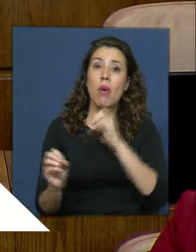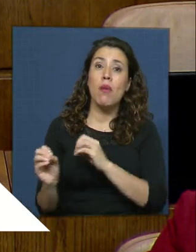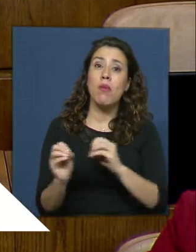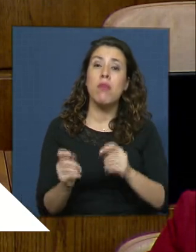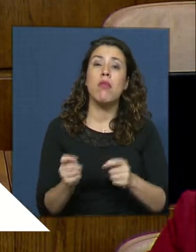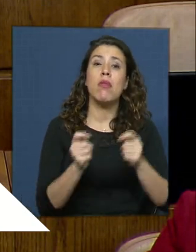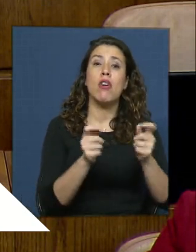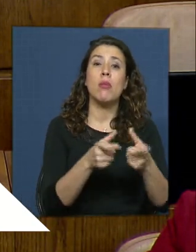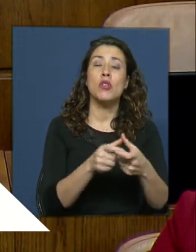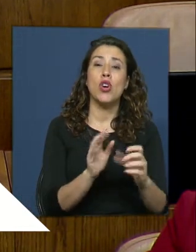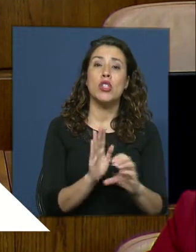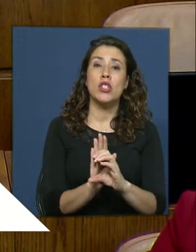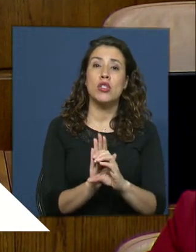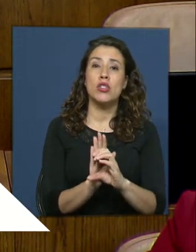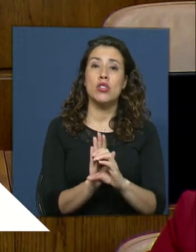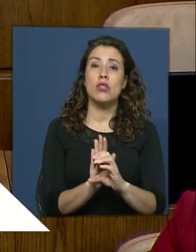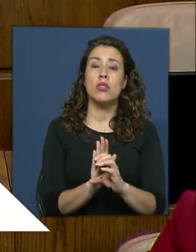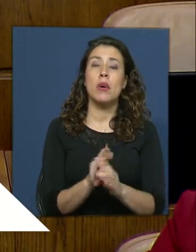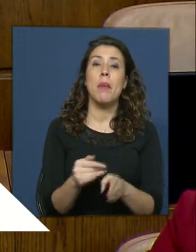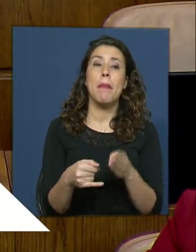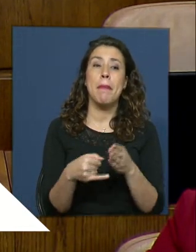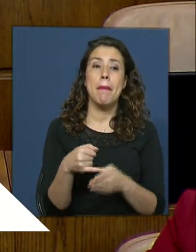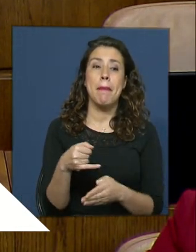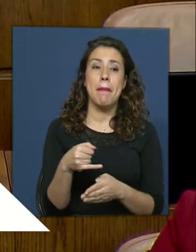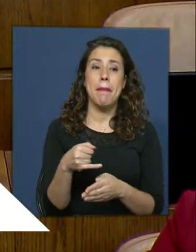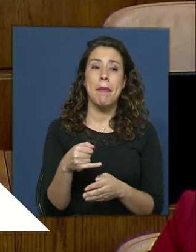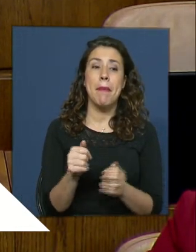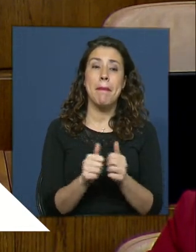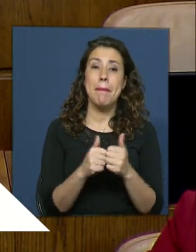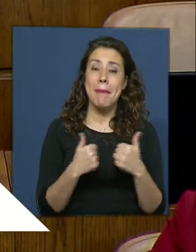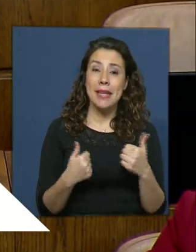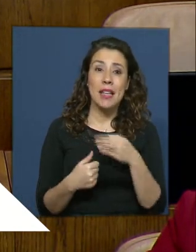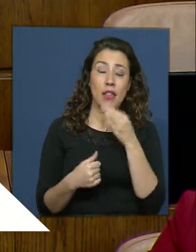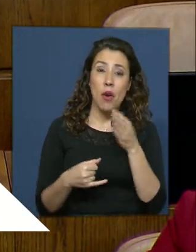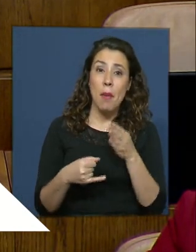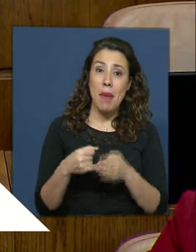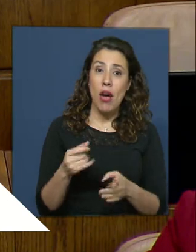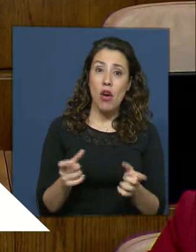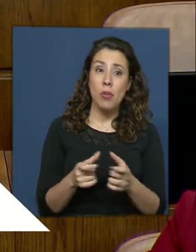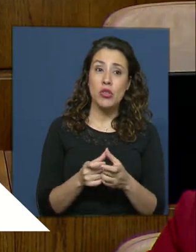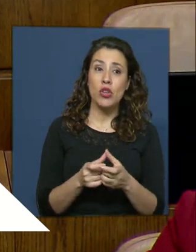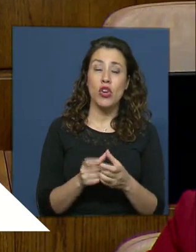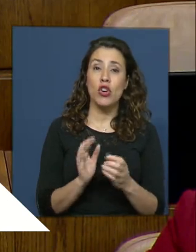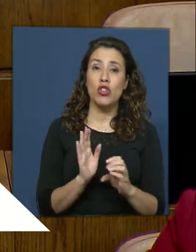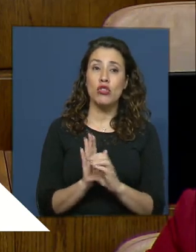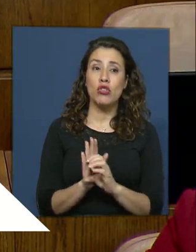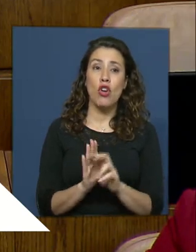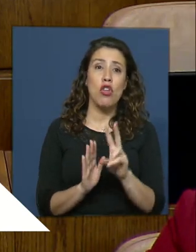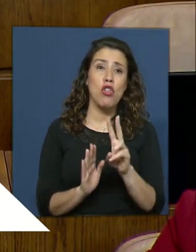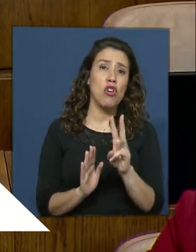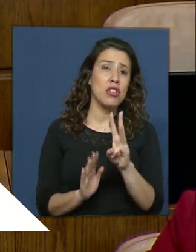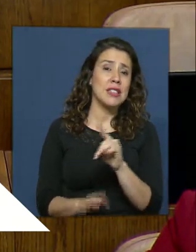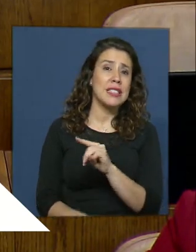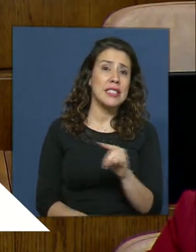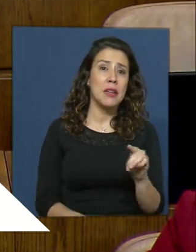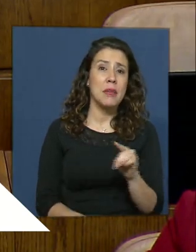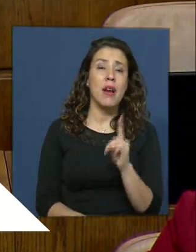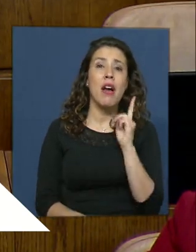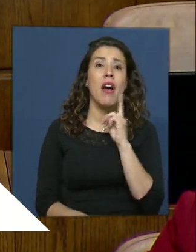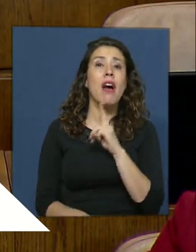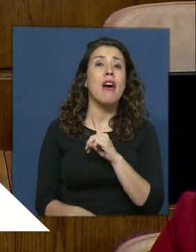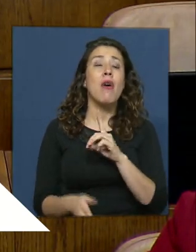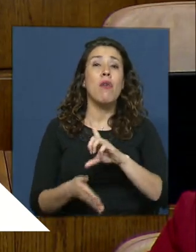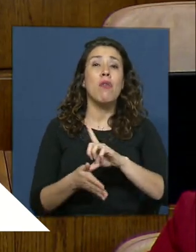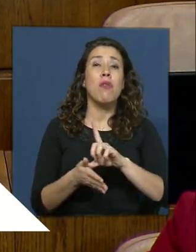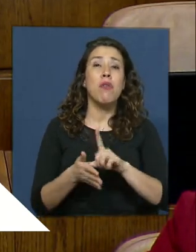Comisión de Constitución. Se le dio plazos, la mesa le dio plazos a la Comisión de Constitución de 2 o 3 semanas y al final lo tuvieron